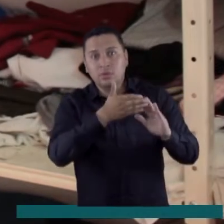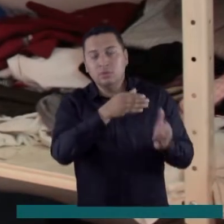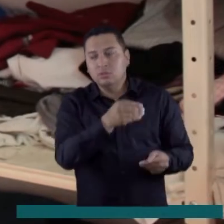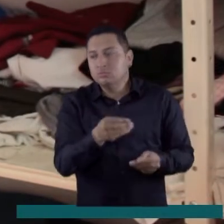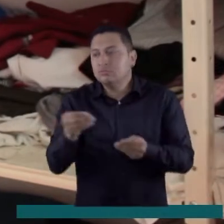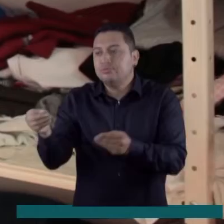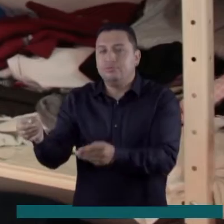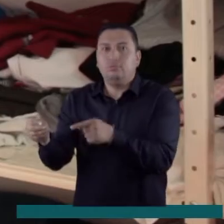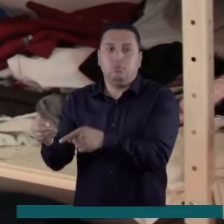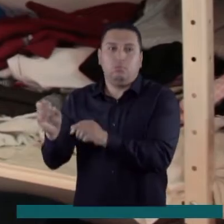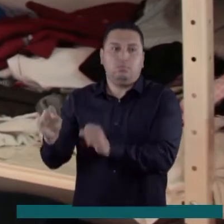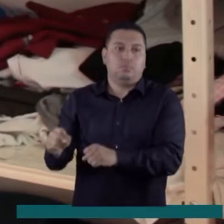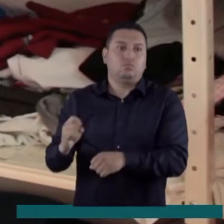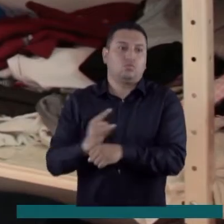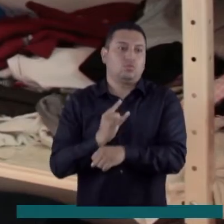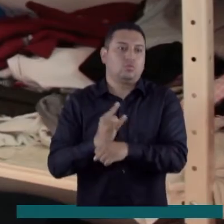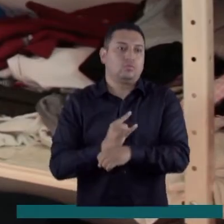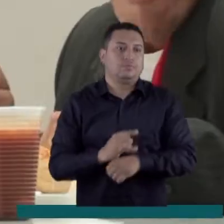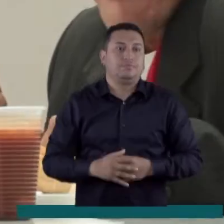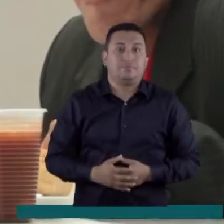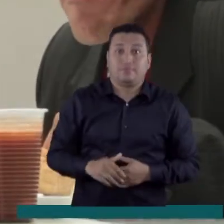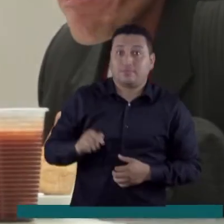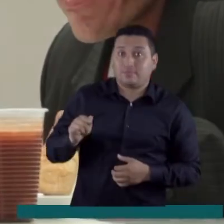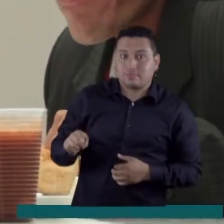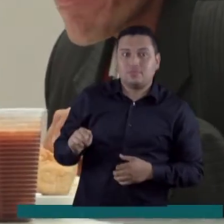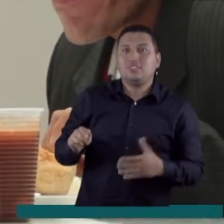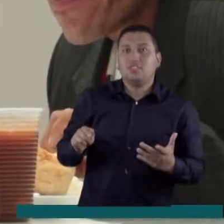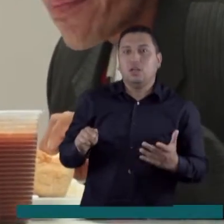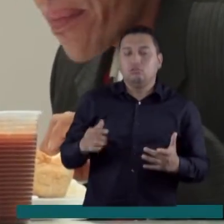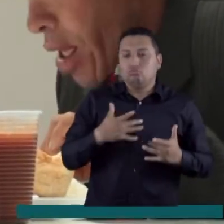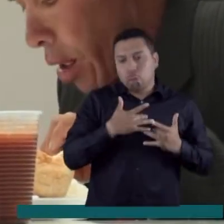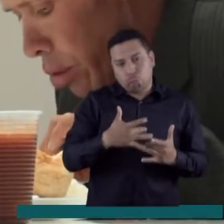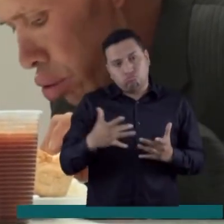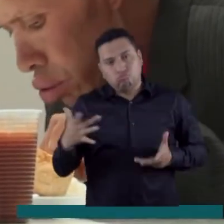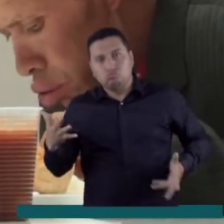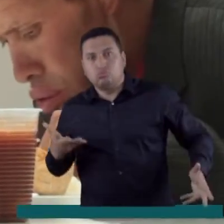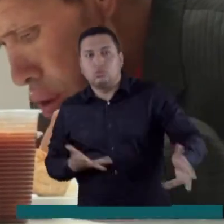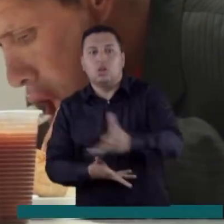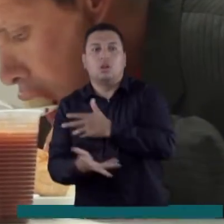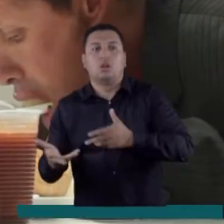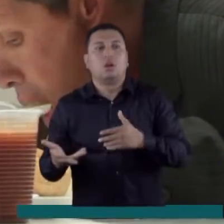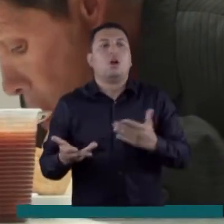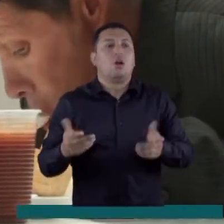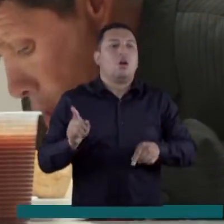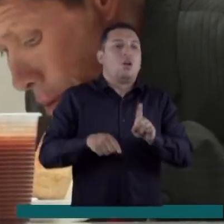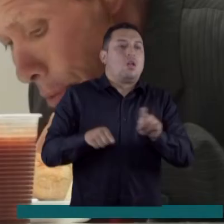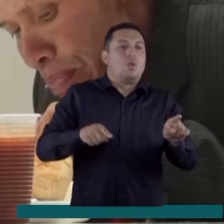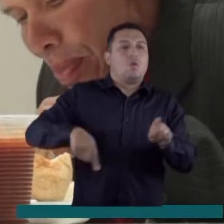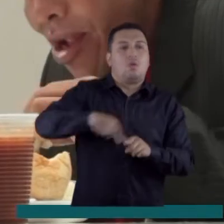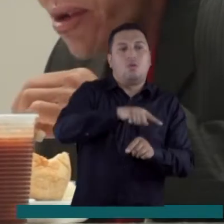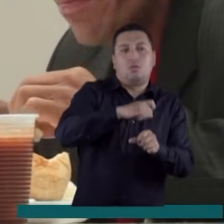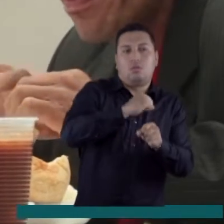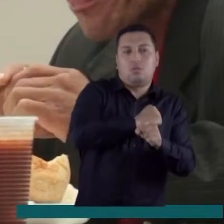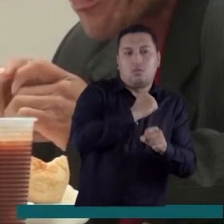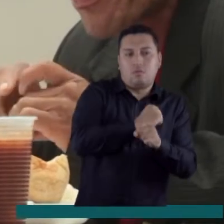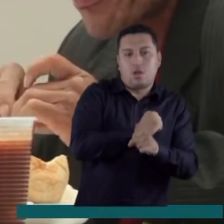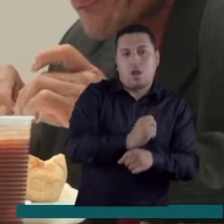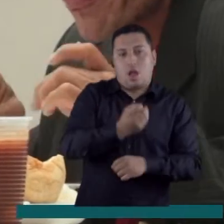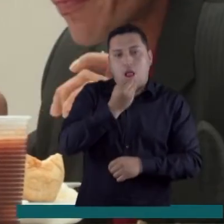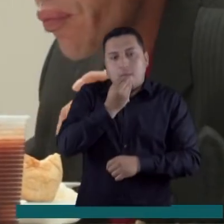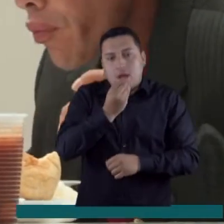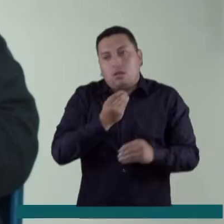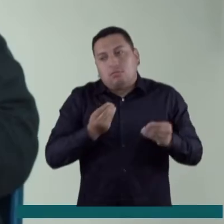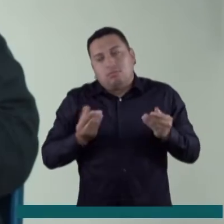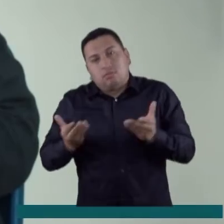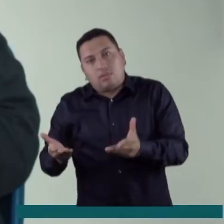que es donado por la comunidad tunjana para cumplir con por altruista varios benefactores suman trabajo y